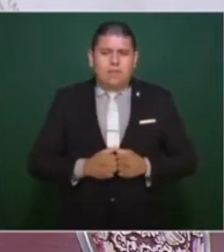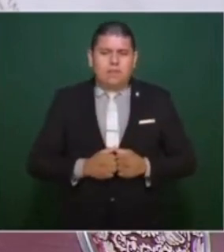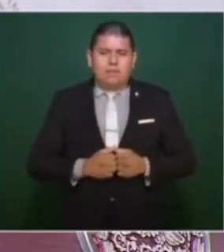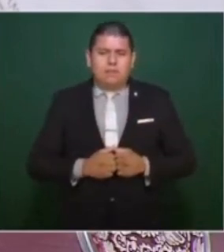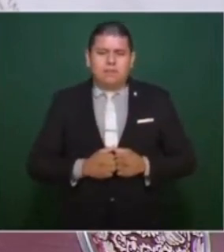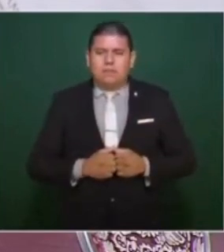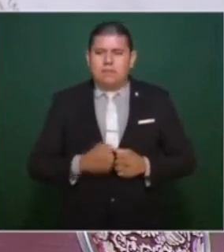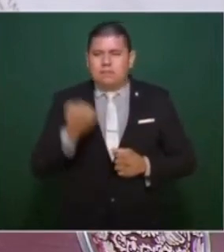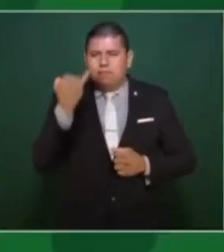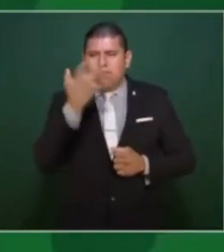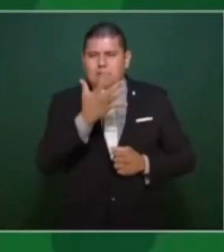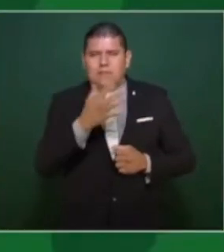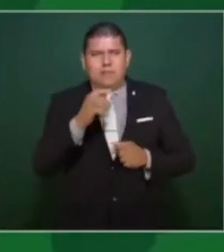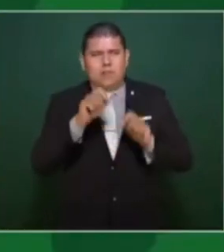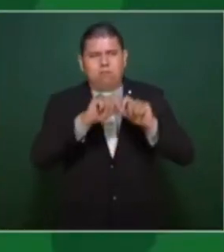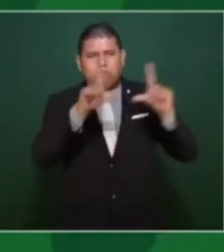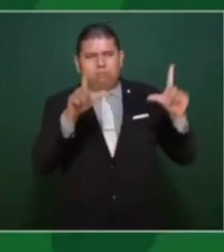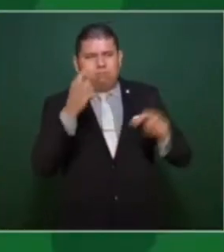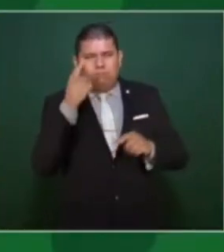estas imágenes,